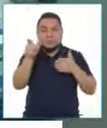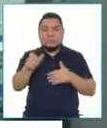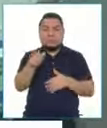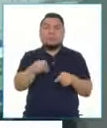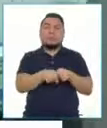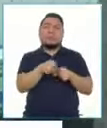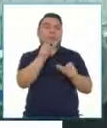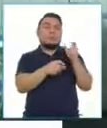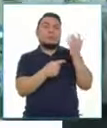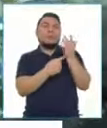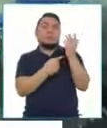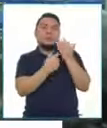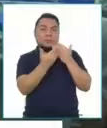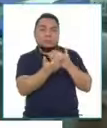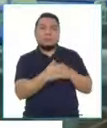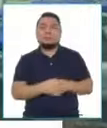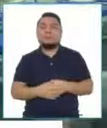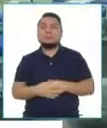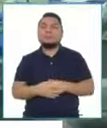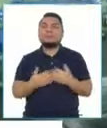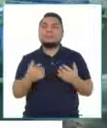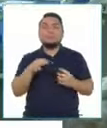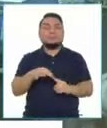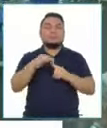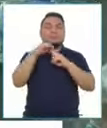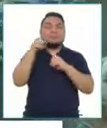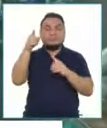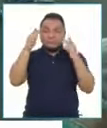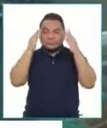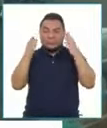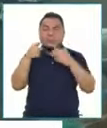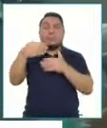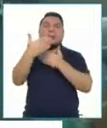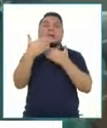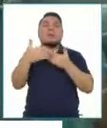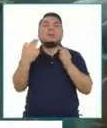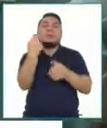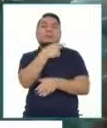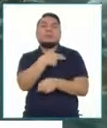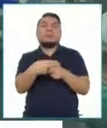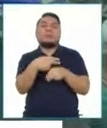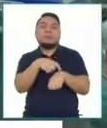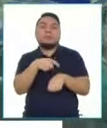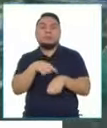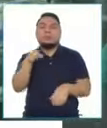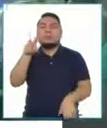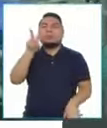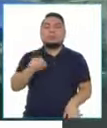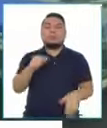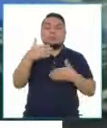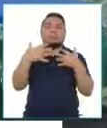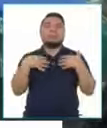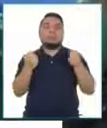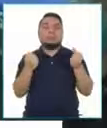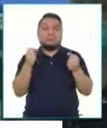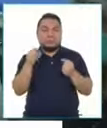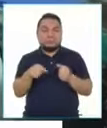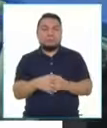el personal técnico, exclusivamente para la atención en los hospitales temporales, en las villas de salud, como